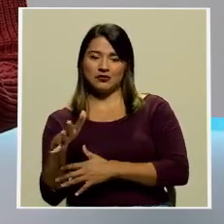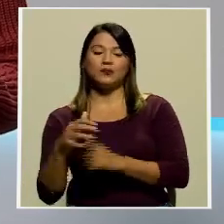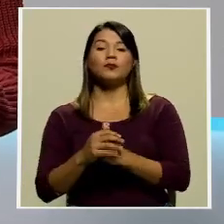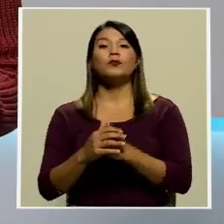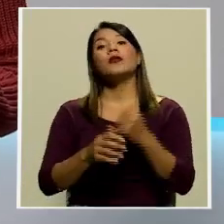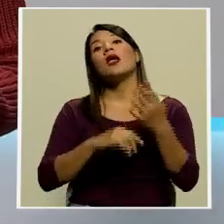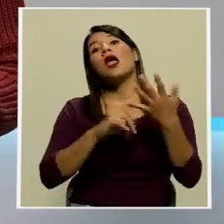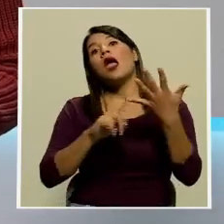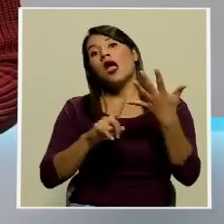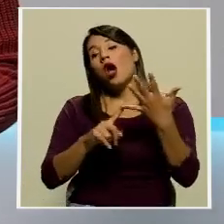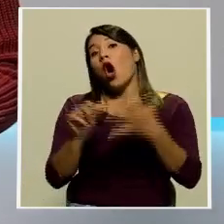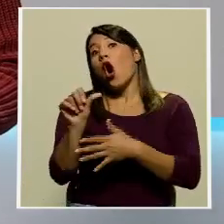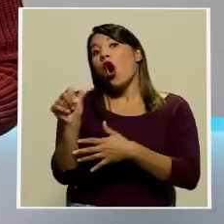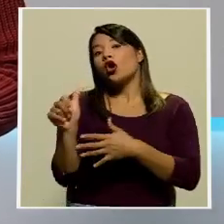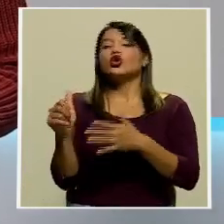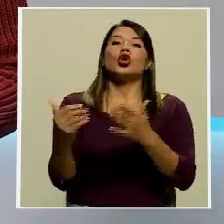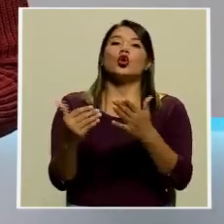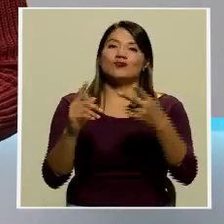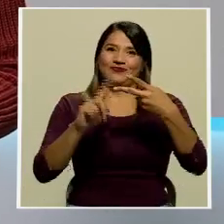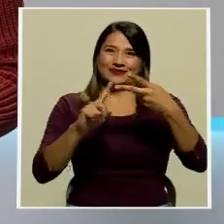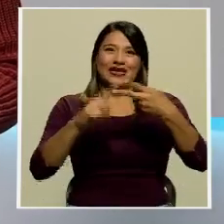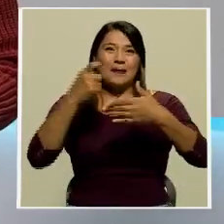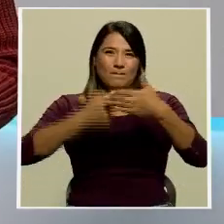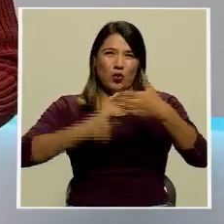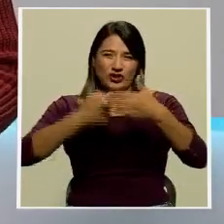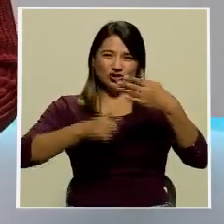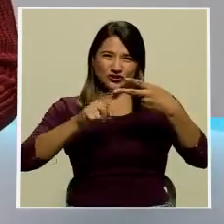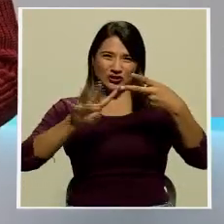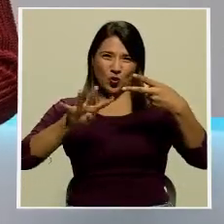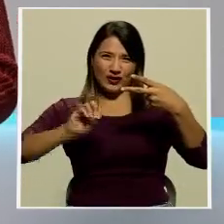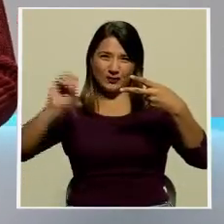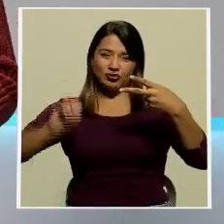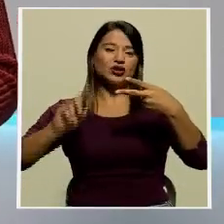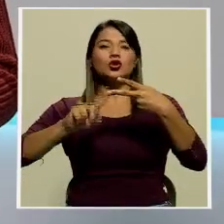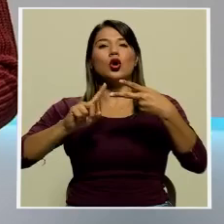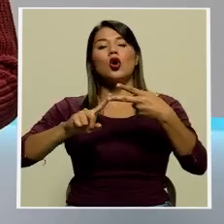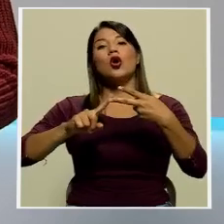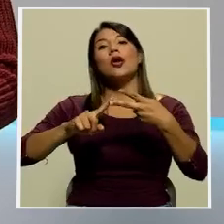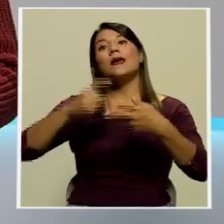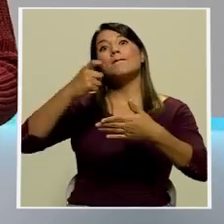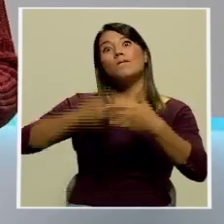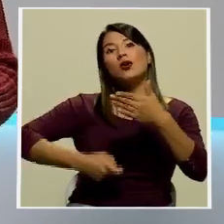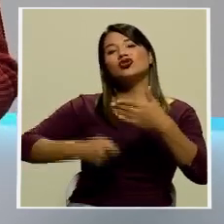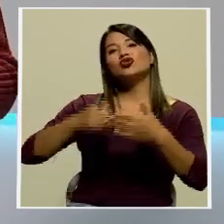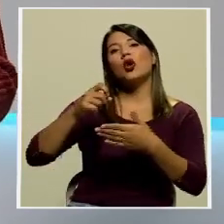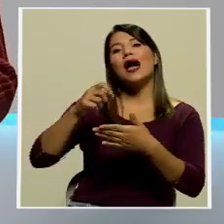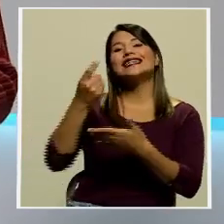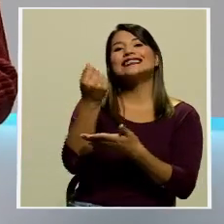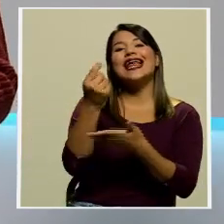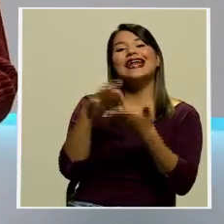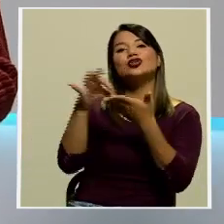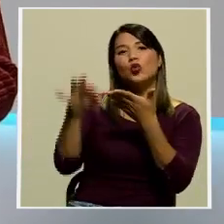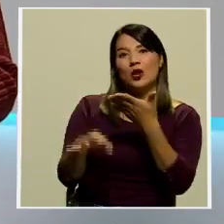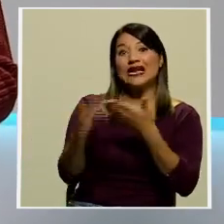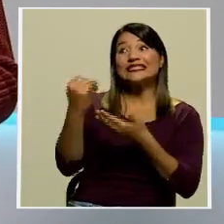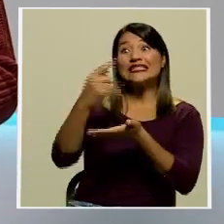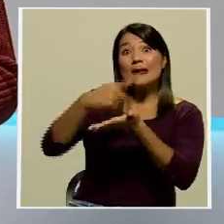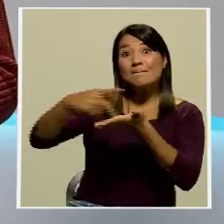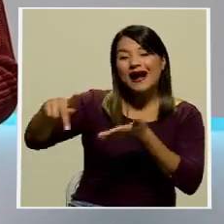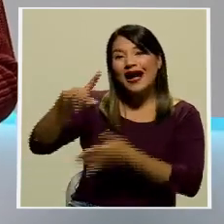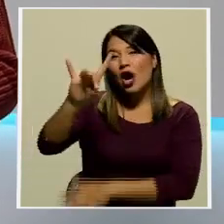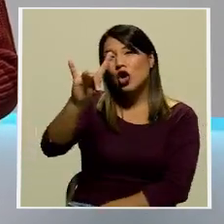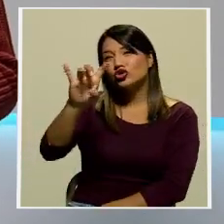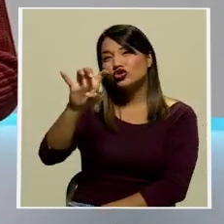que se aplicarían sería también aplicarle renta al salario escolar. Las personas que ganen más de 840.000 colones de salario escolar